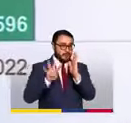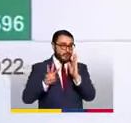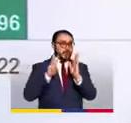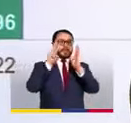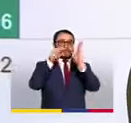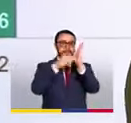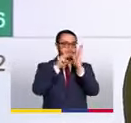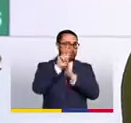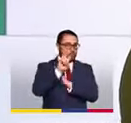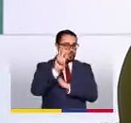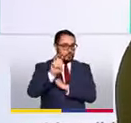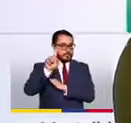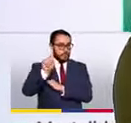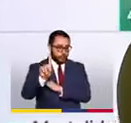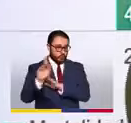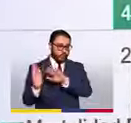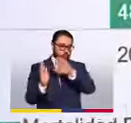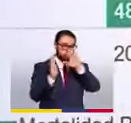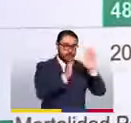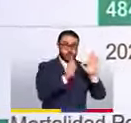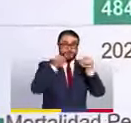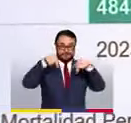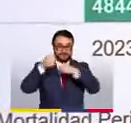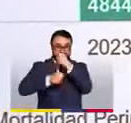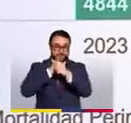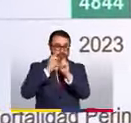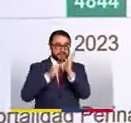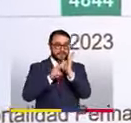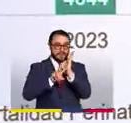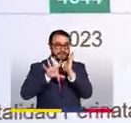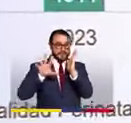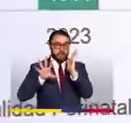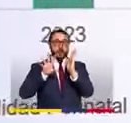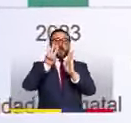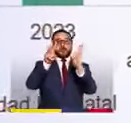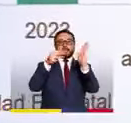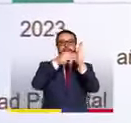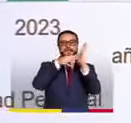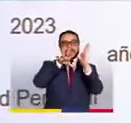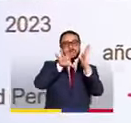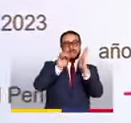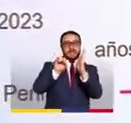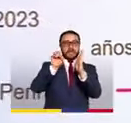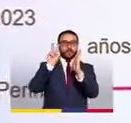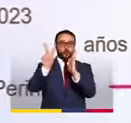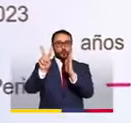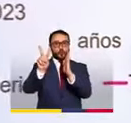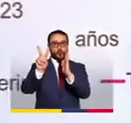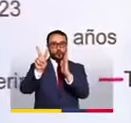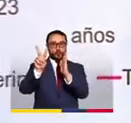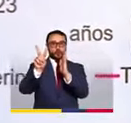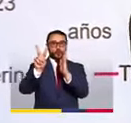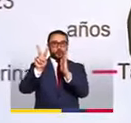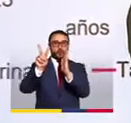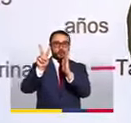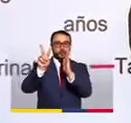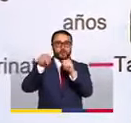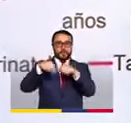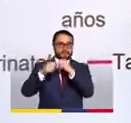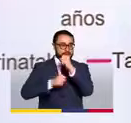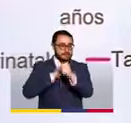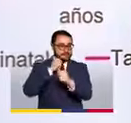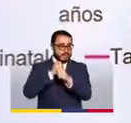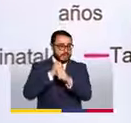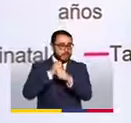3.881 casos 2024 y van 3.502 casos 2025 a